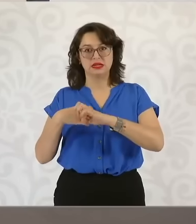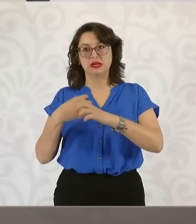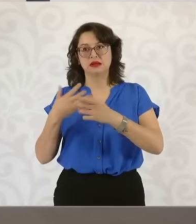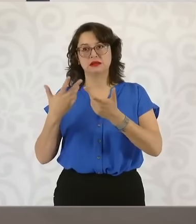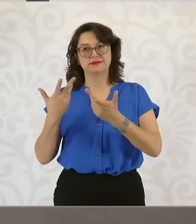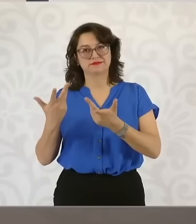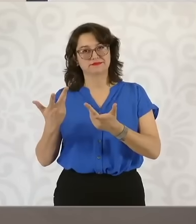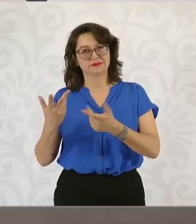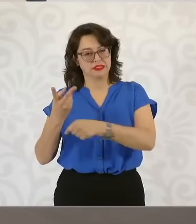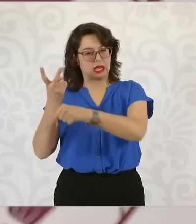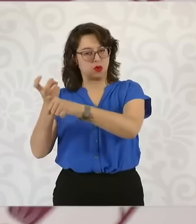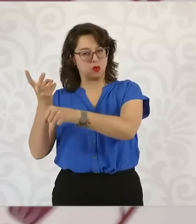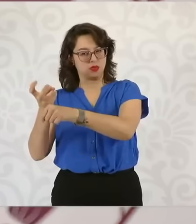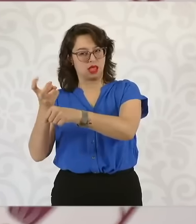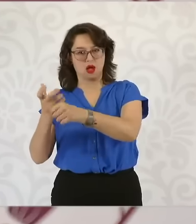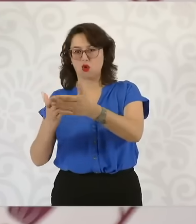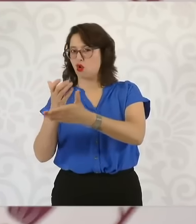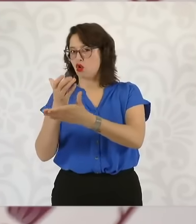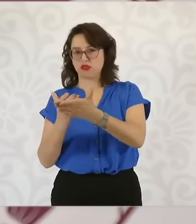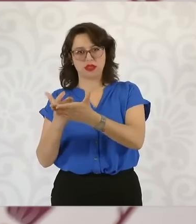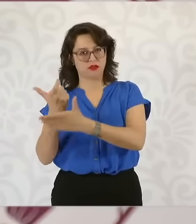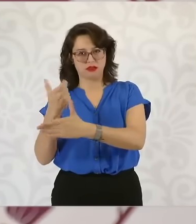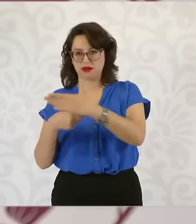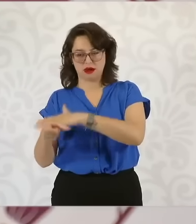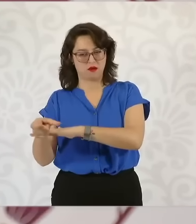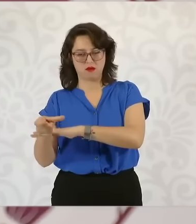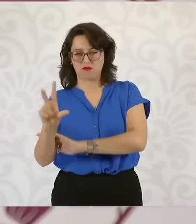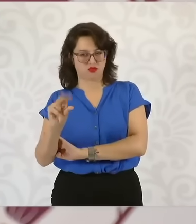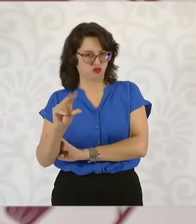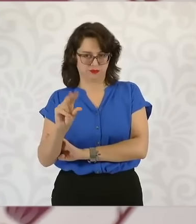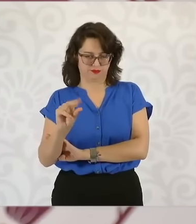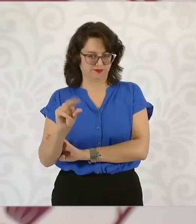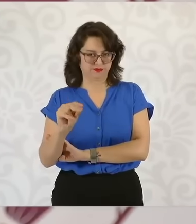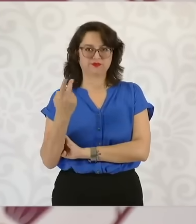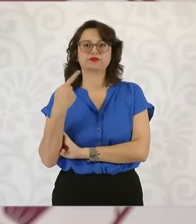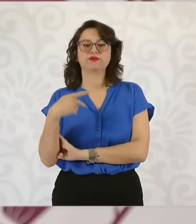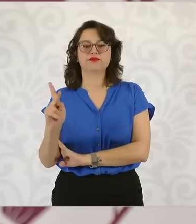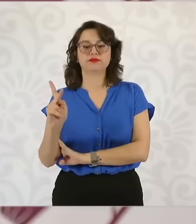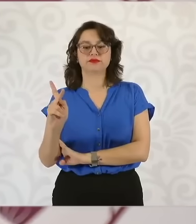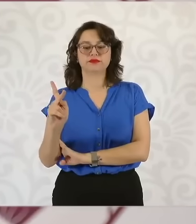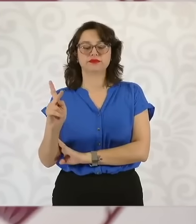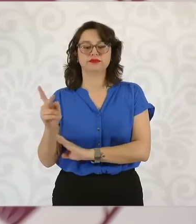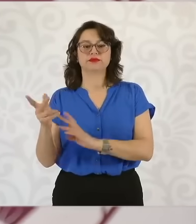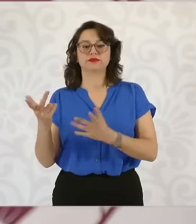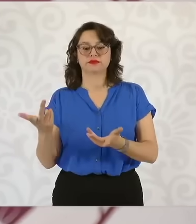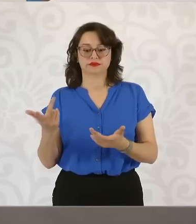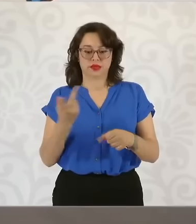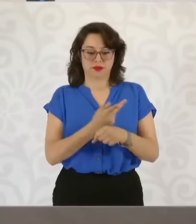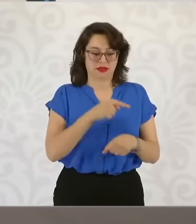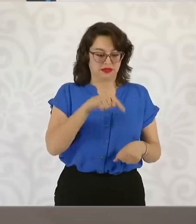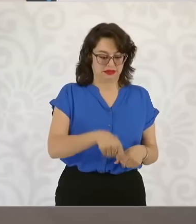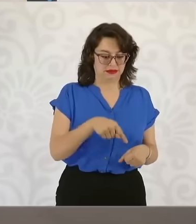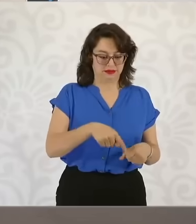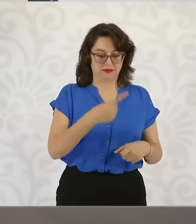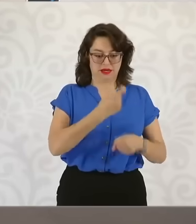empresas no hicieron contratos ni recibieron directamente dinero, sino que recibían dinero de las que